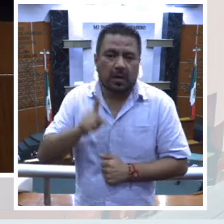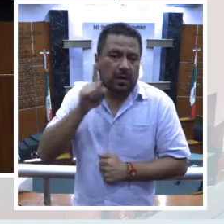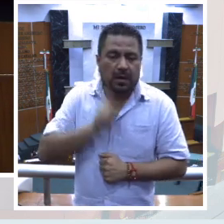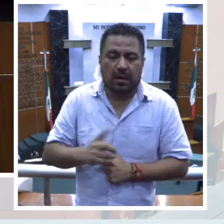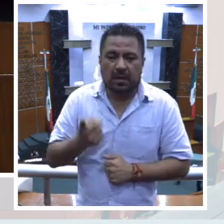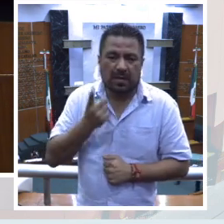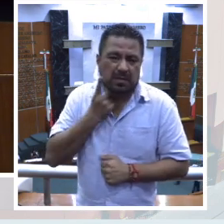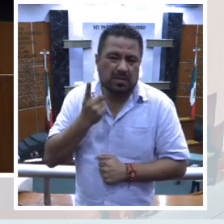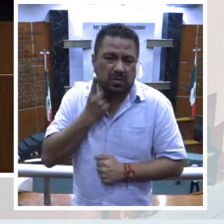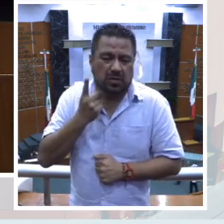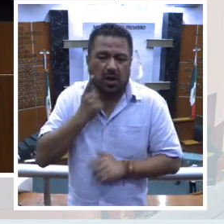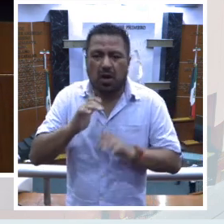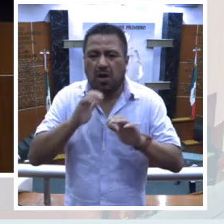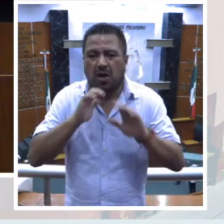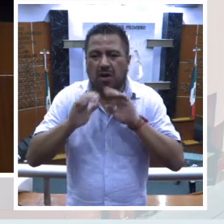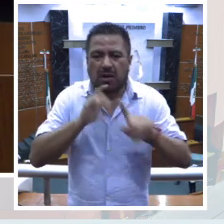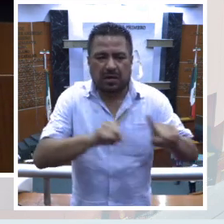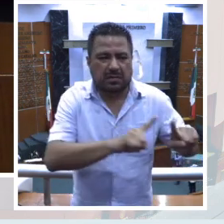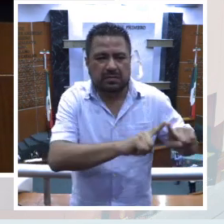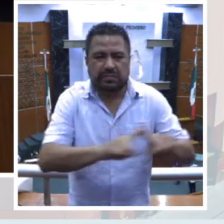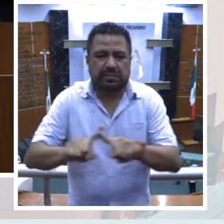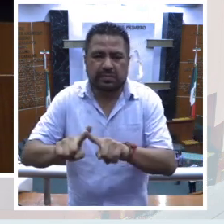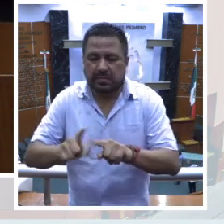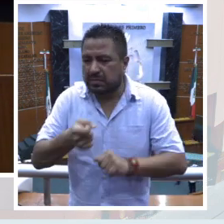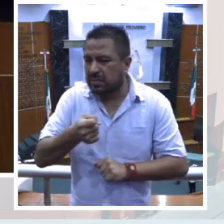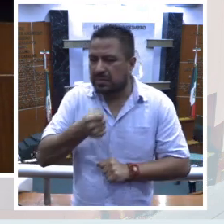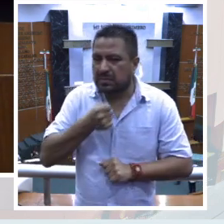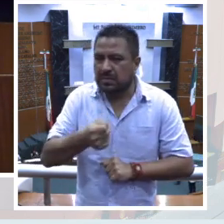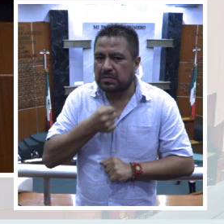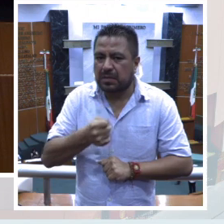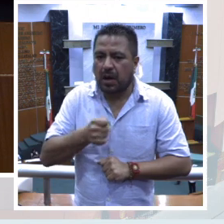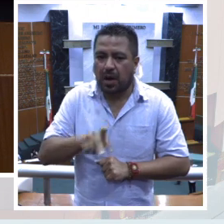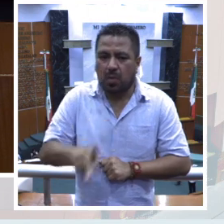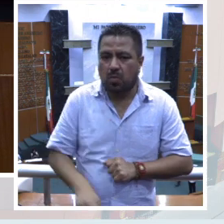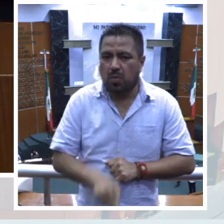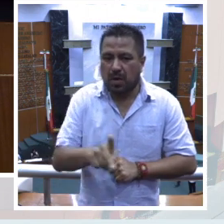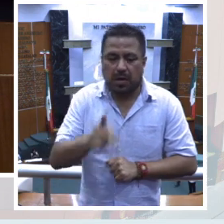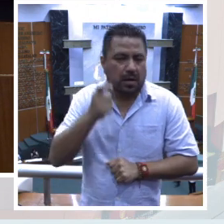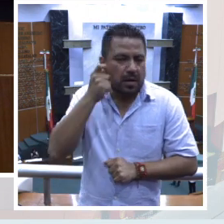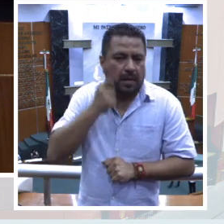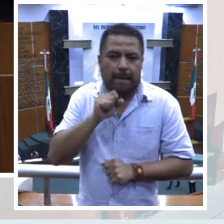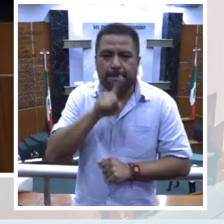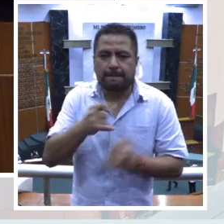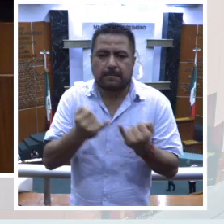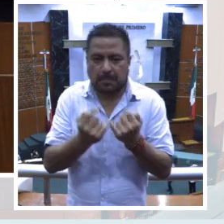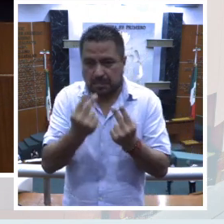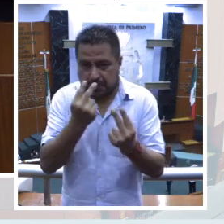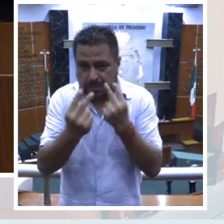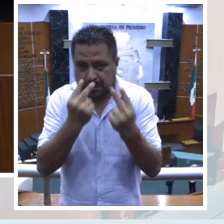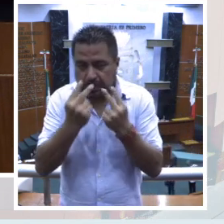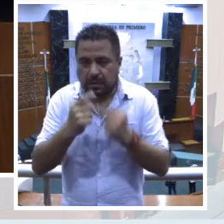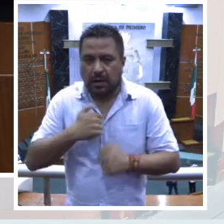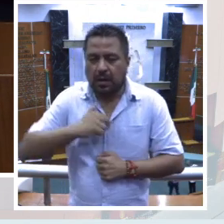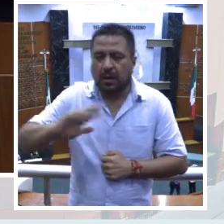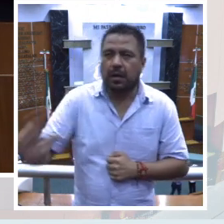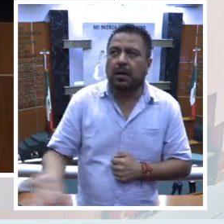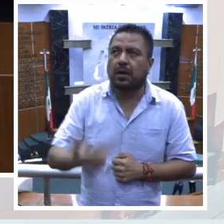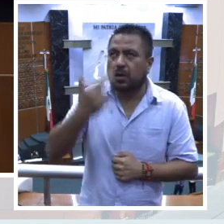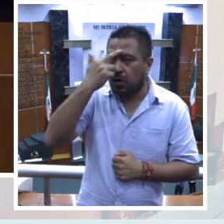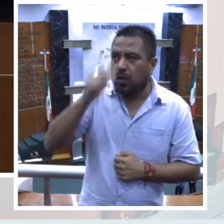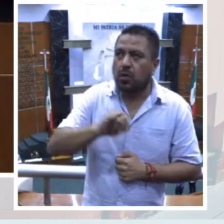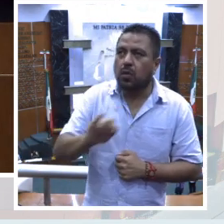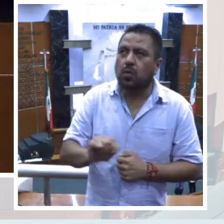diputados medios de comunicación al pueblo de Guerrero Recuerdo Como el Julio César